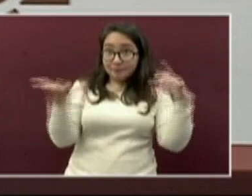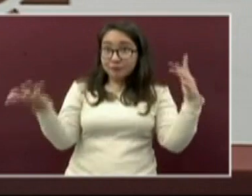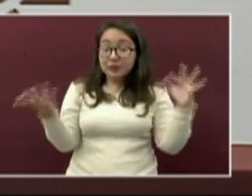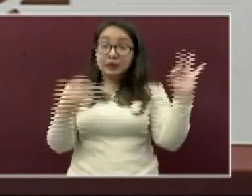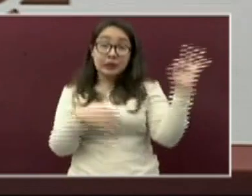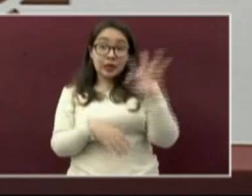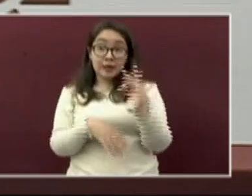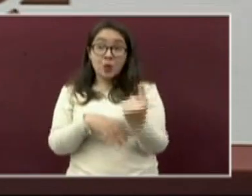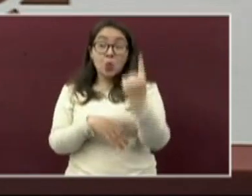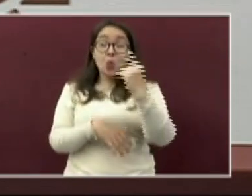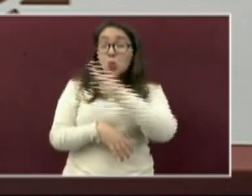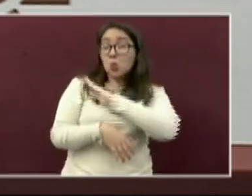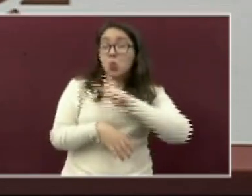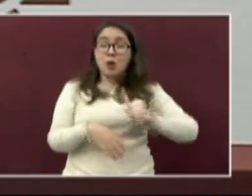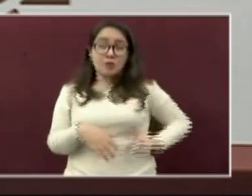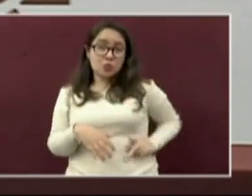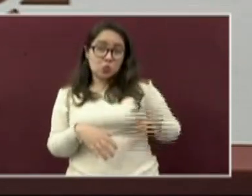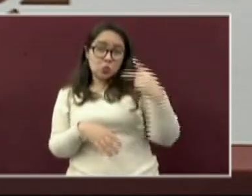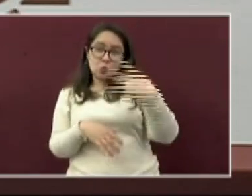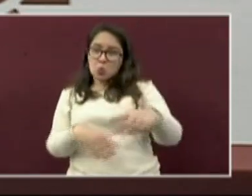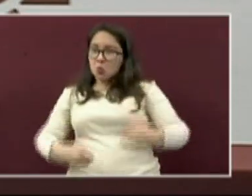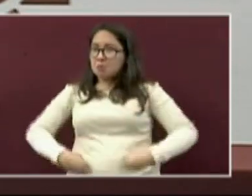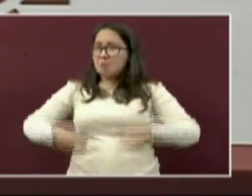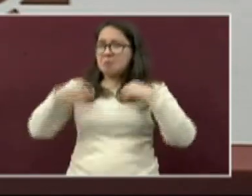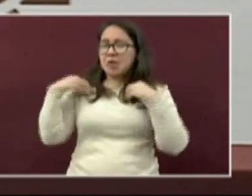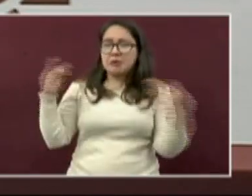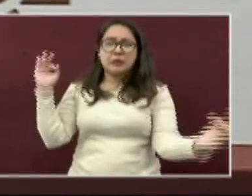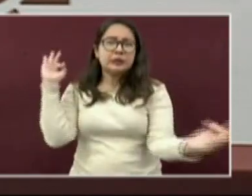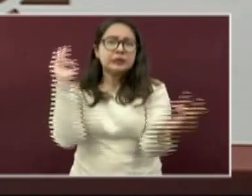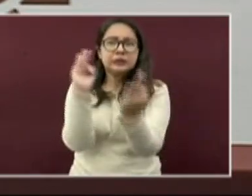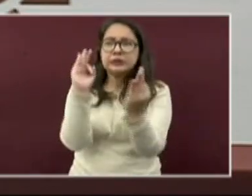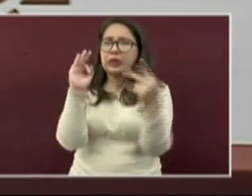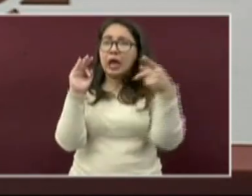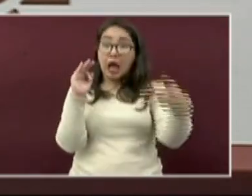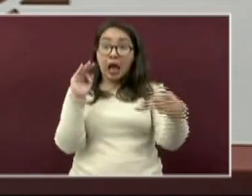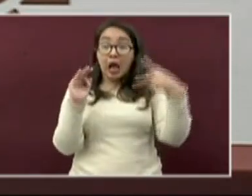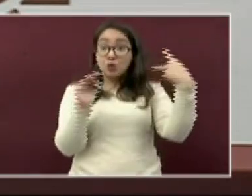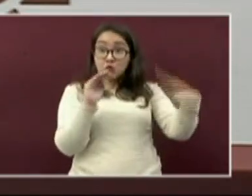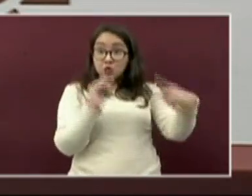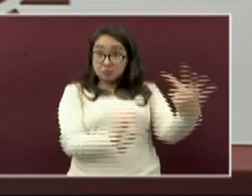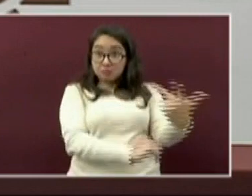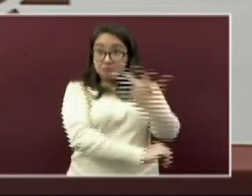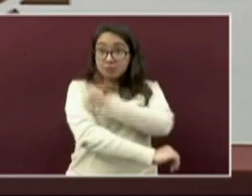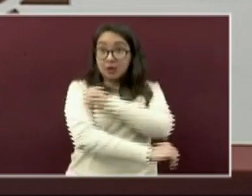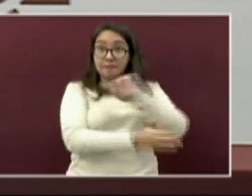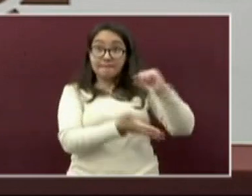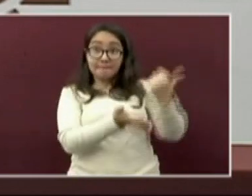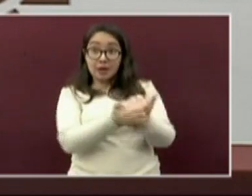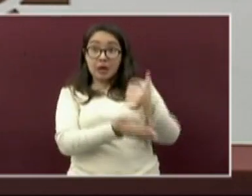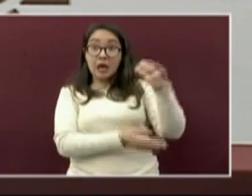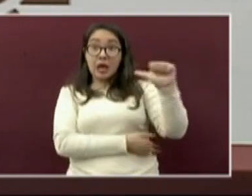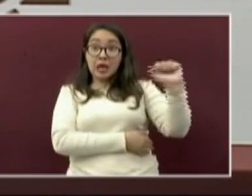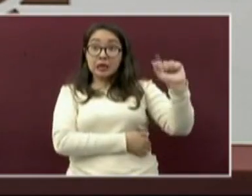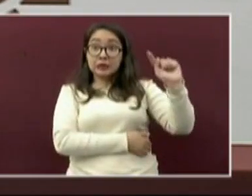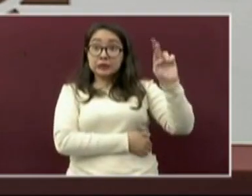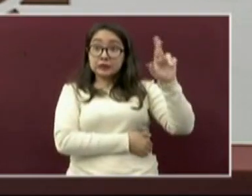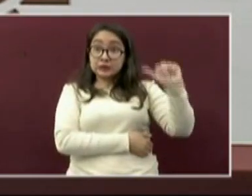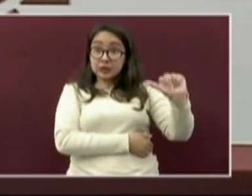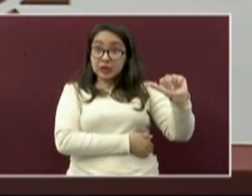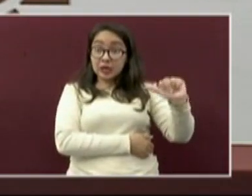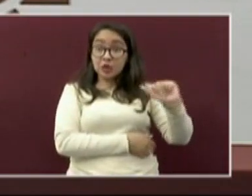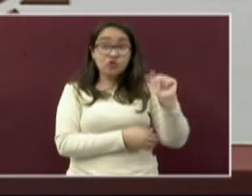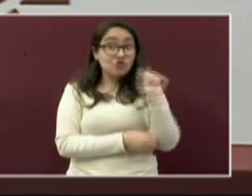en un municipio cercano a donde usted vive se están vacunando con astrazéneca y ustedes no tienen la segunda